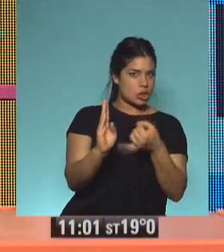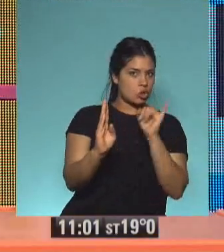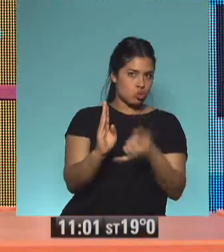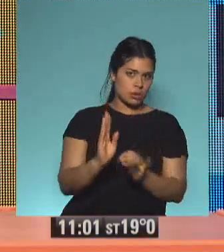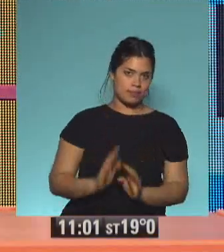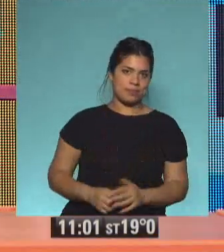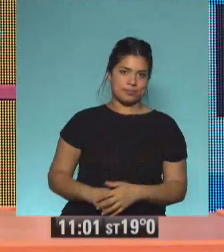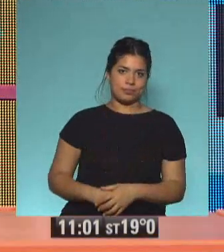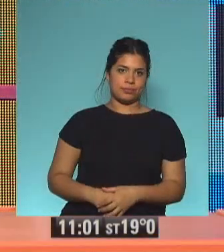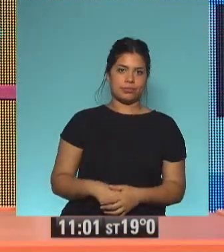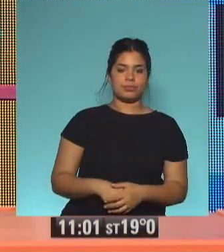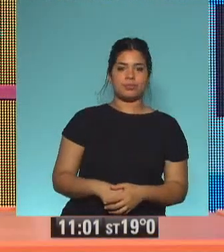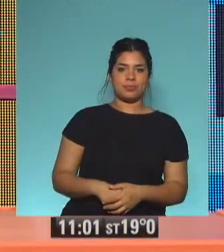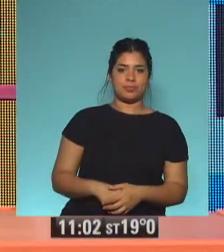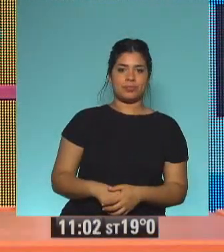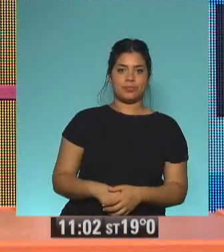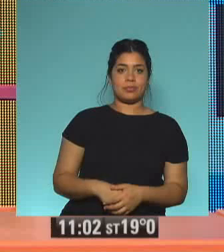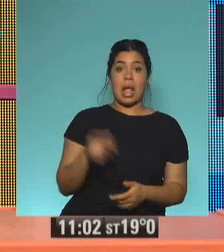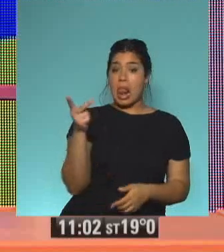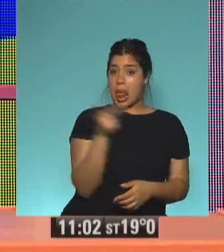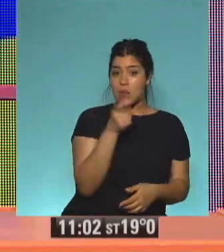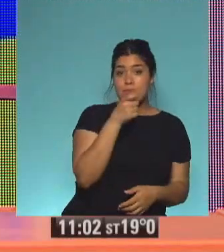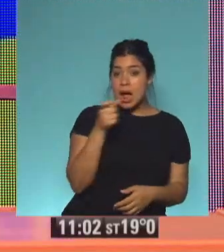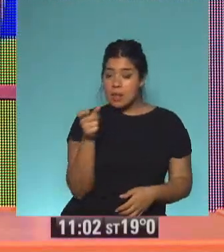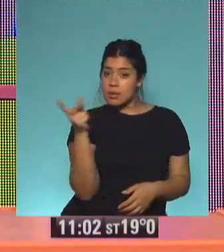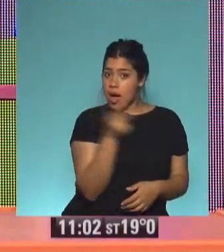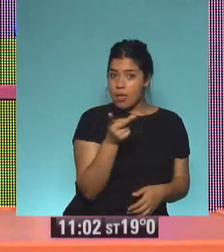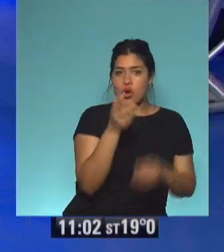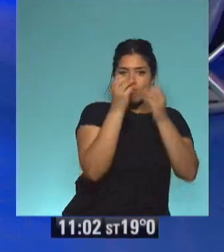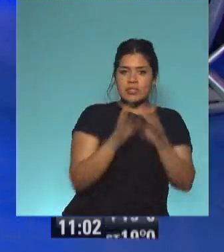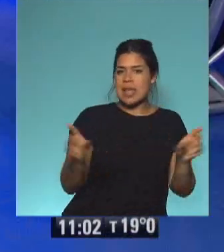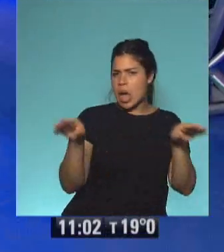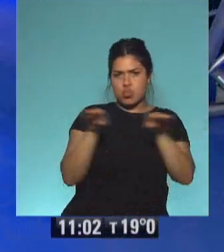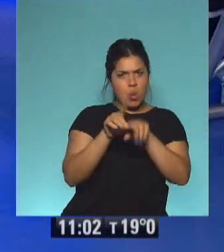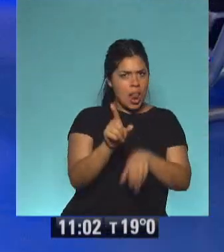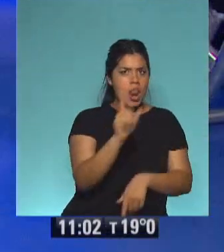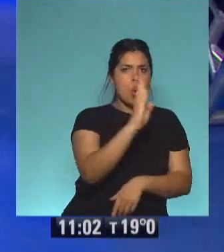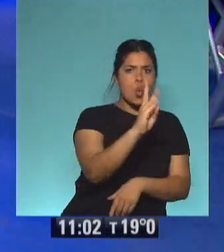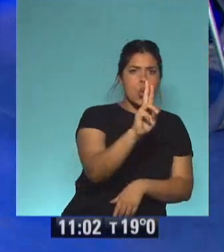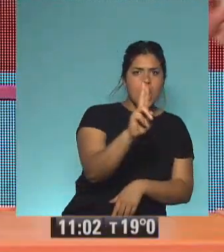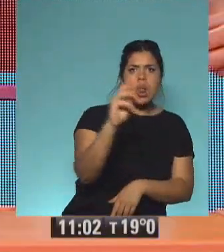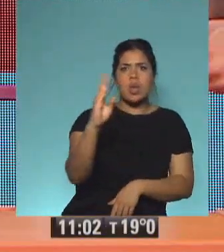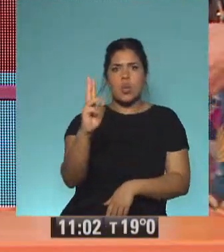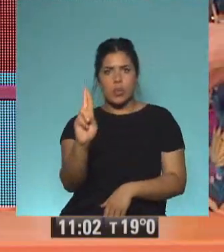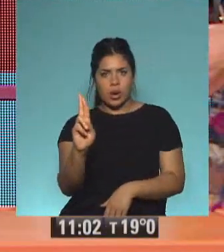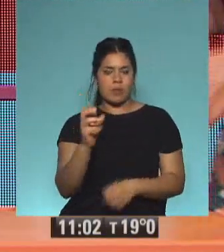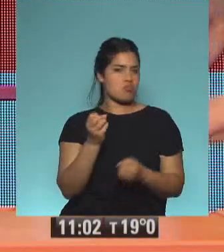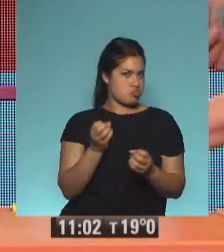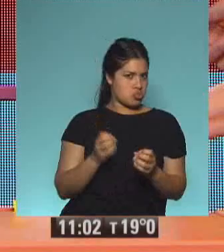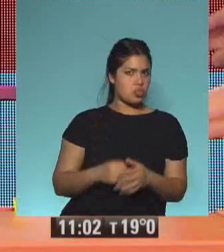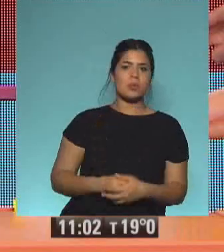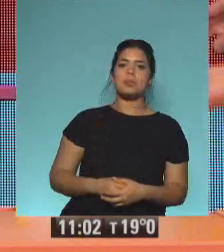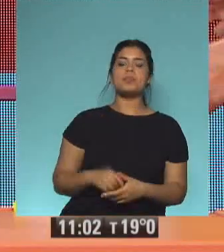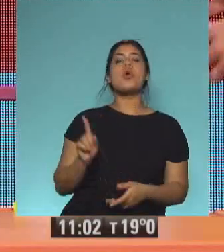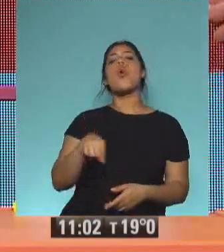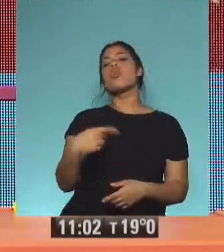Entonces, branquia y brisa que empiezan igual. Seguimos repasando. A ver. A ver, vamos a no sé dónde está Borri. Borri.